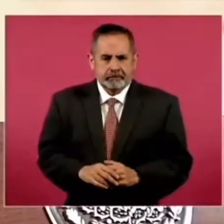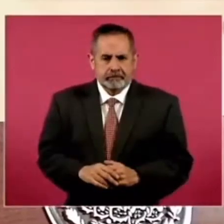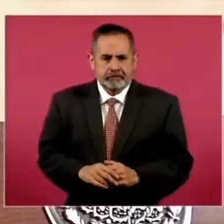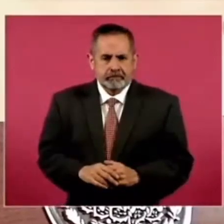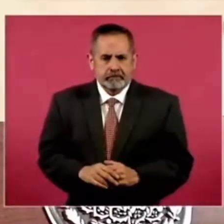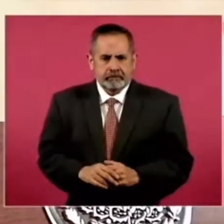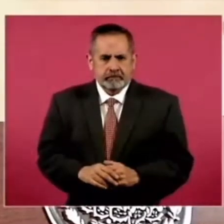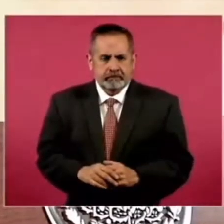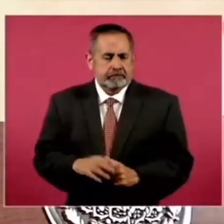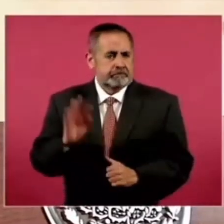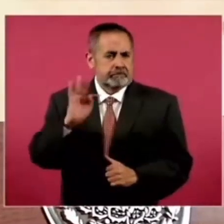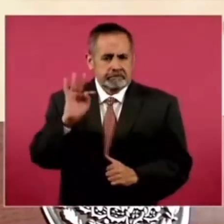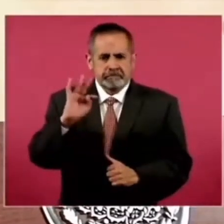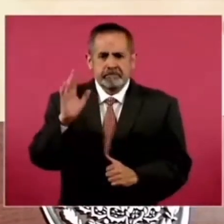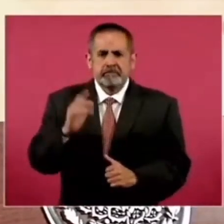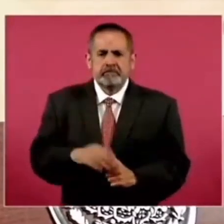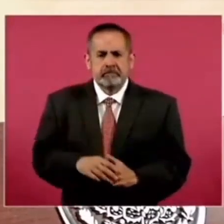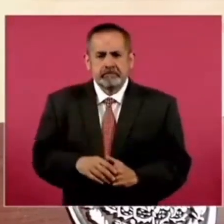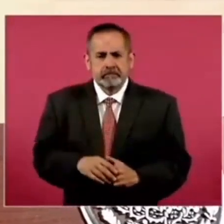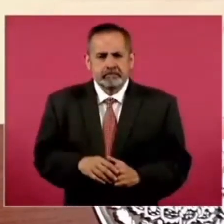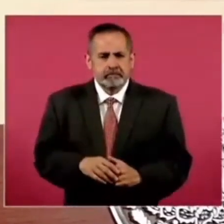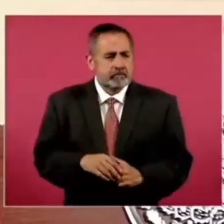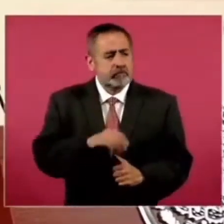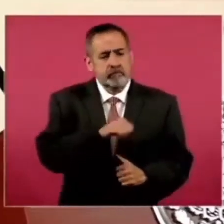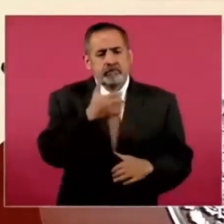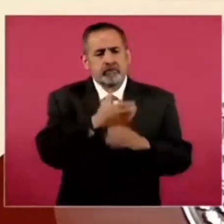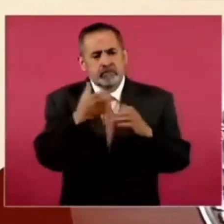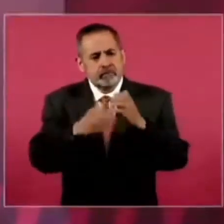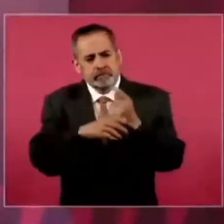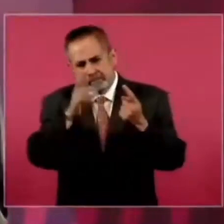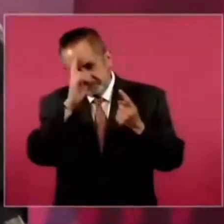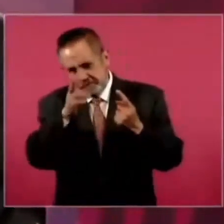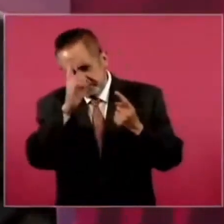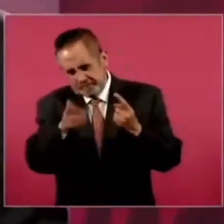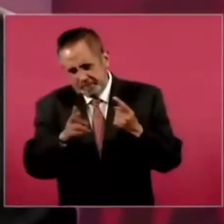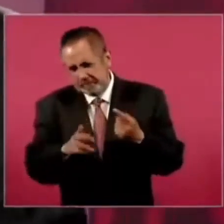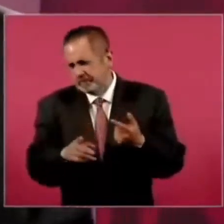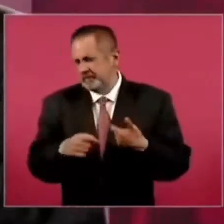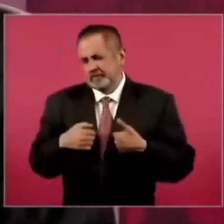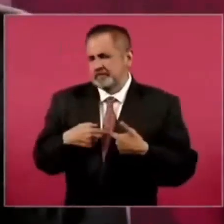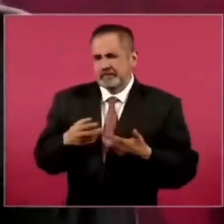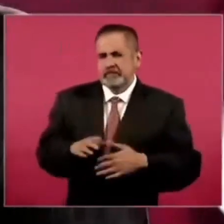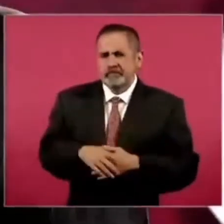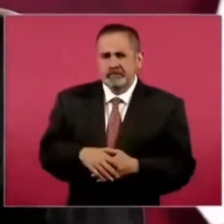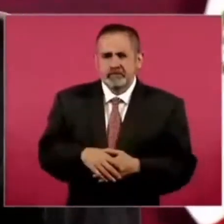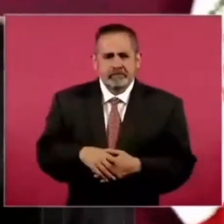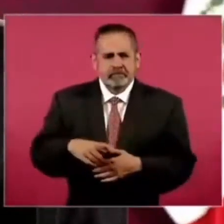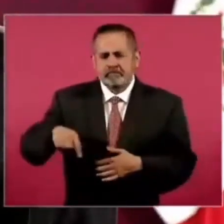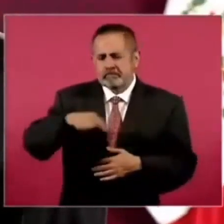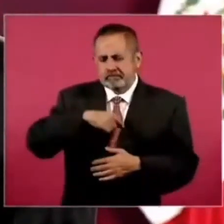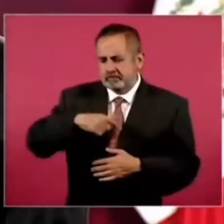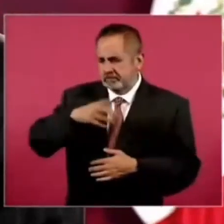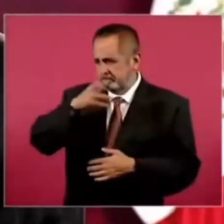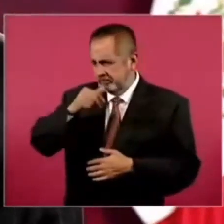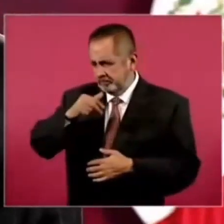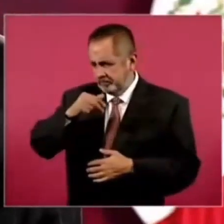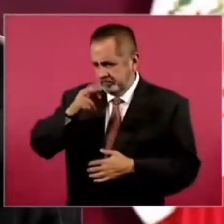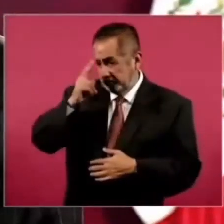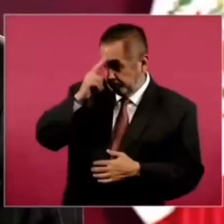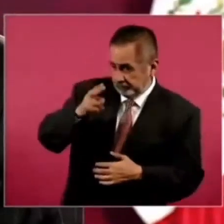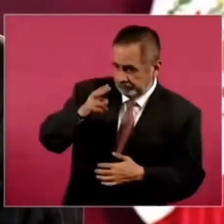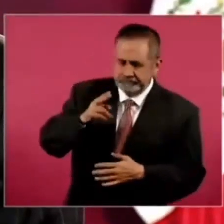si acaso, prohibir otras cosas. Yo digo, prohibido prohibir.